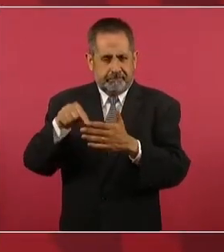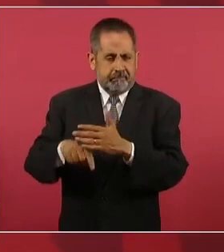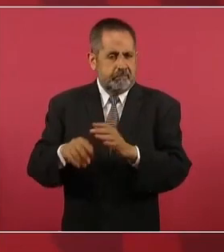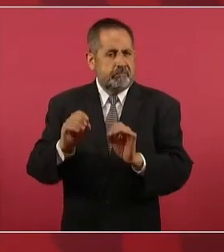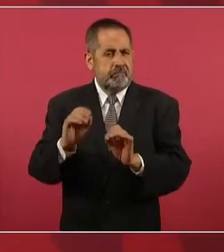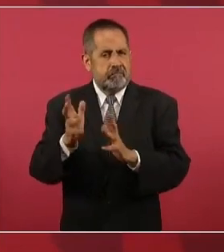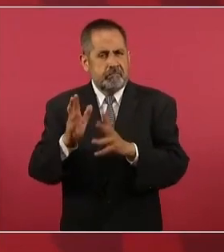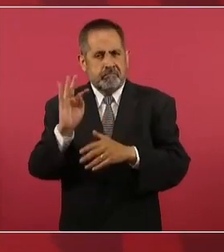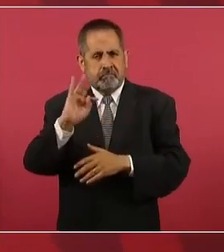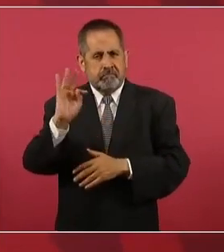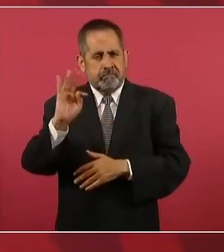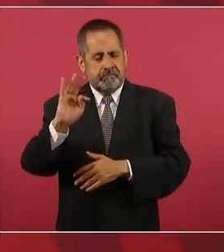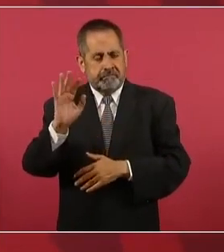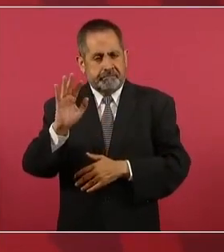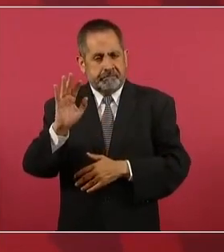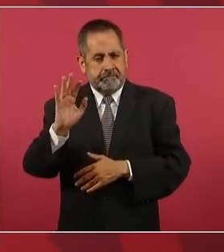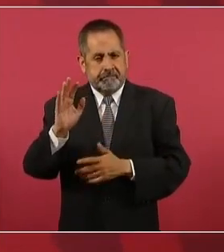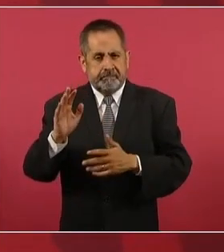aguas